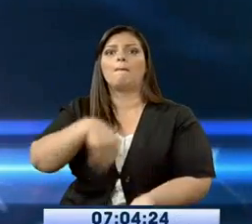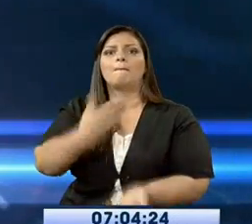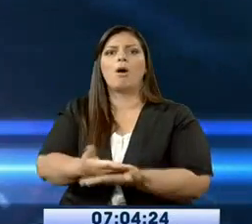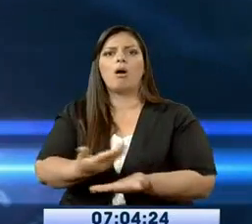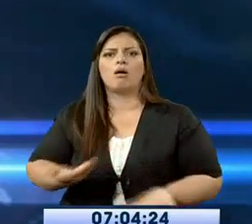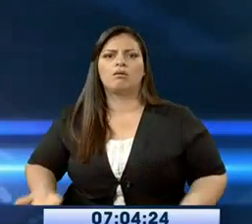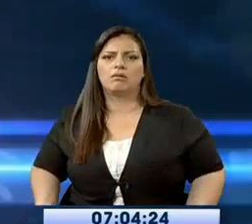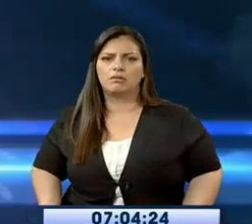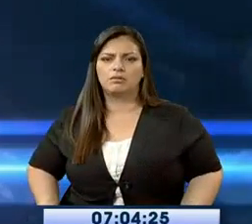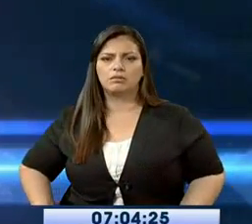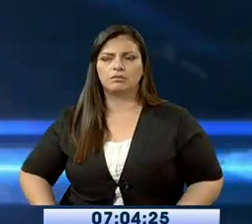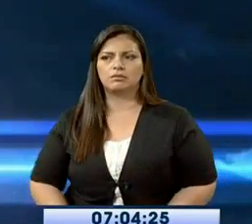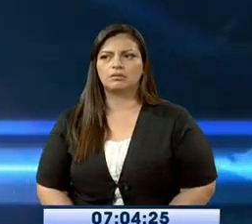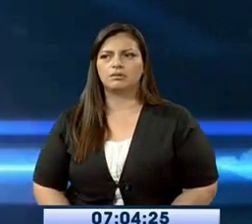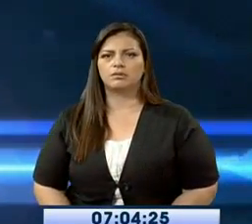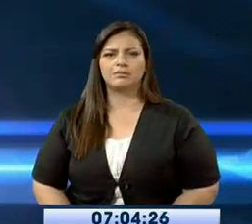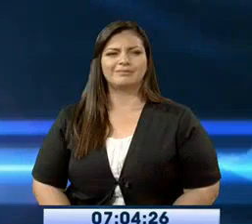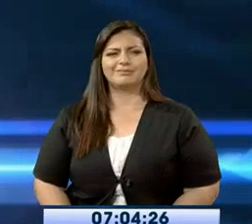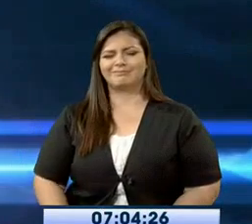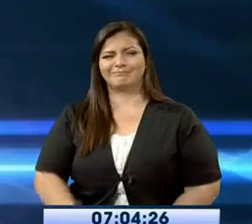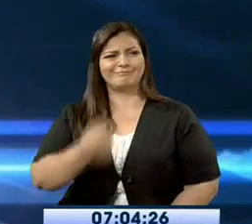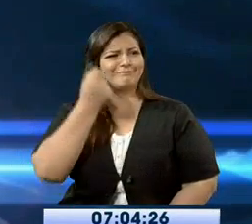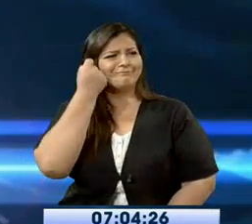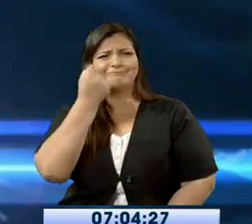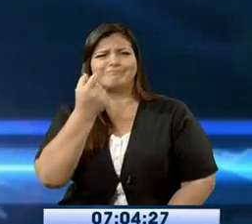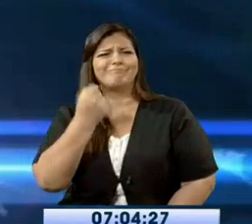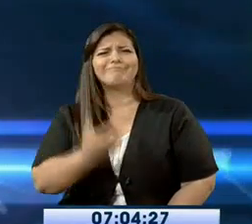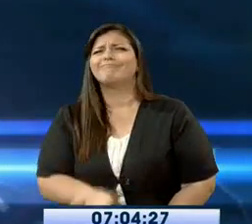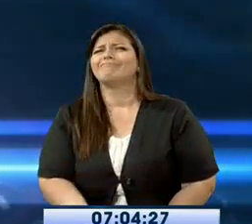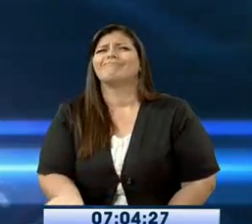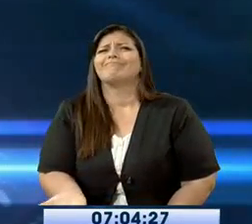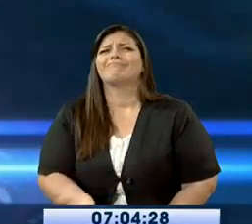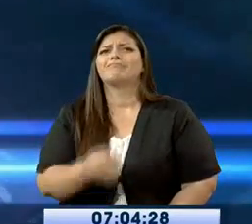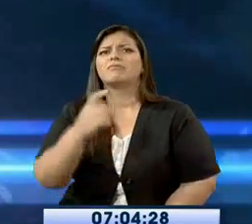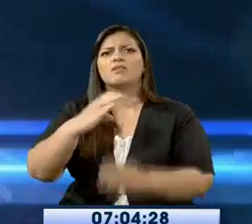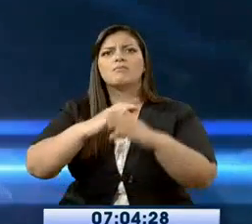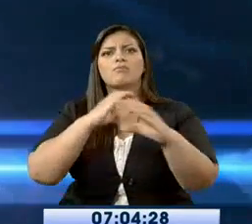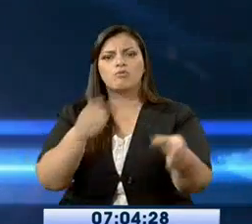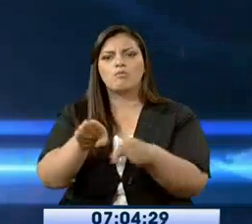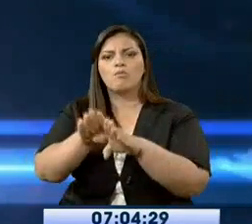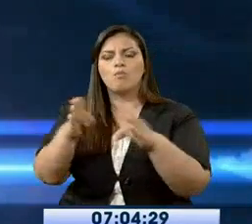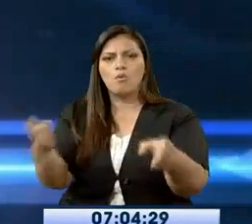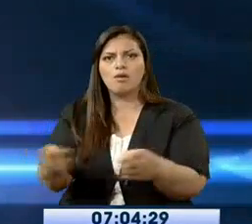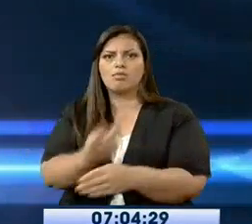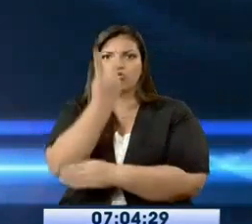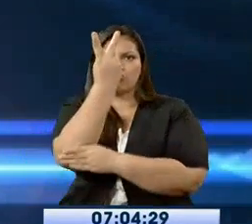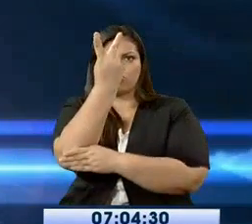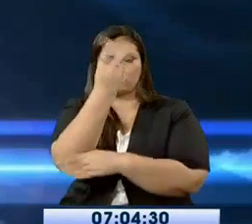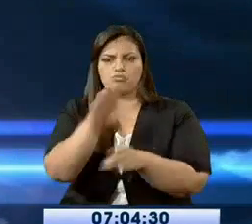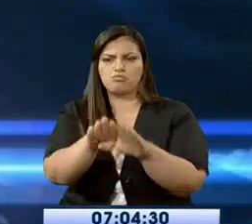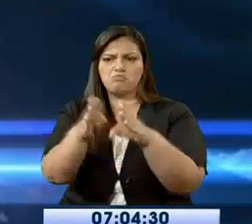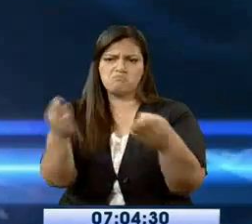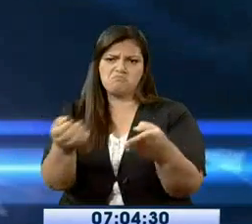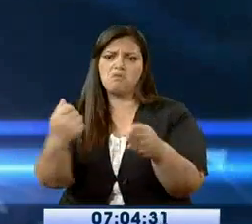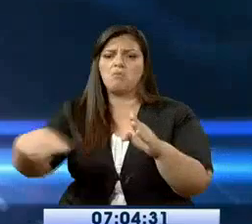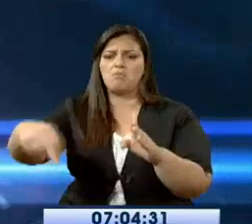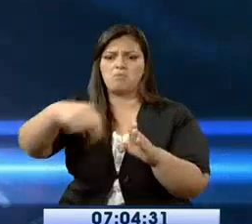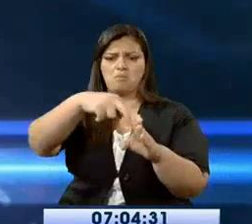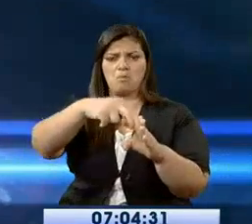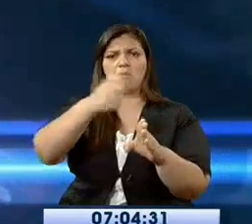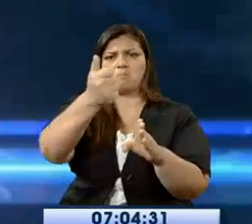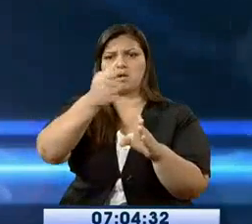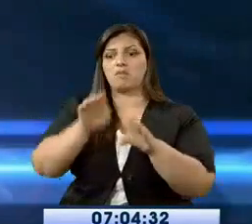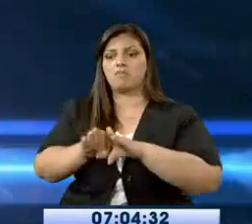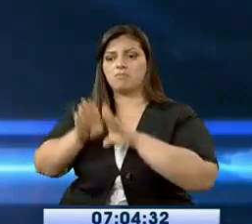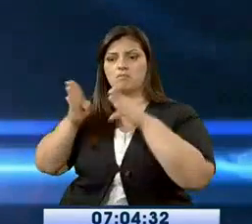una inconsistencia, una dicotomía, una incongruencia, no lo sé. O sea, ¿qué sentido tiene exigir a las unidades